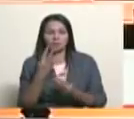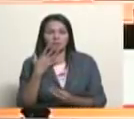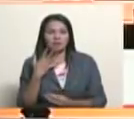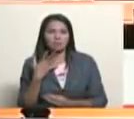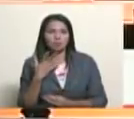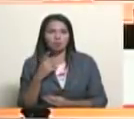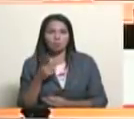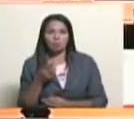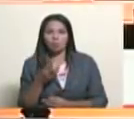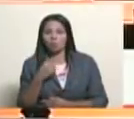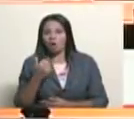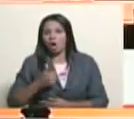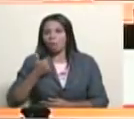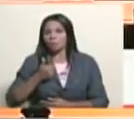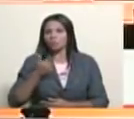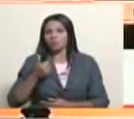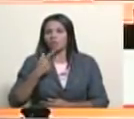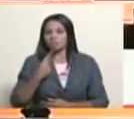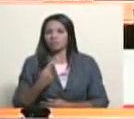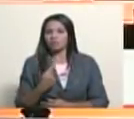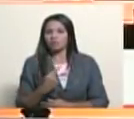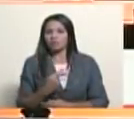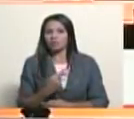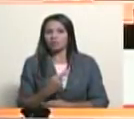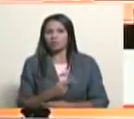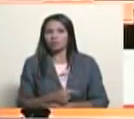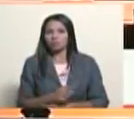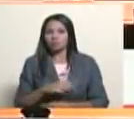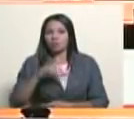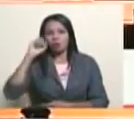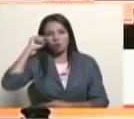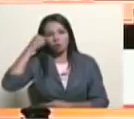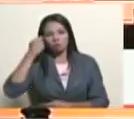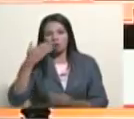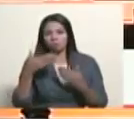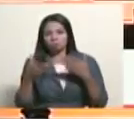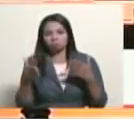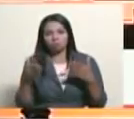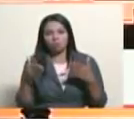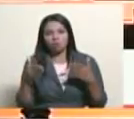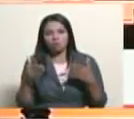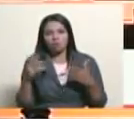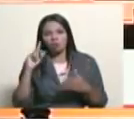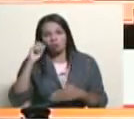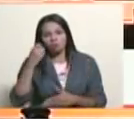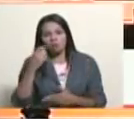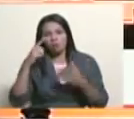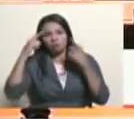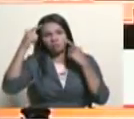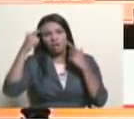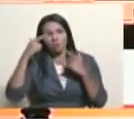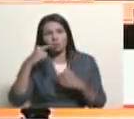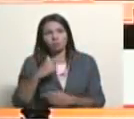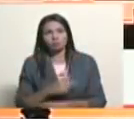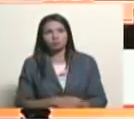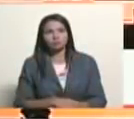En muchas oportunidades lo he recordado en público. El